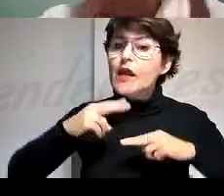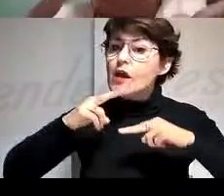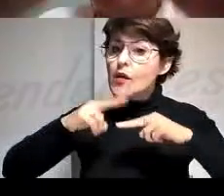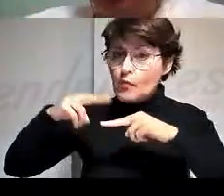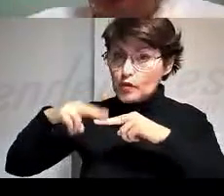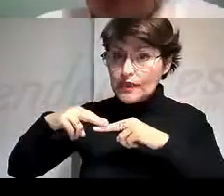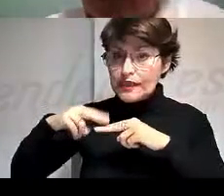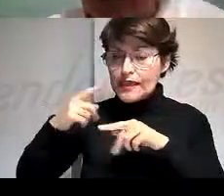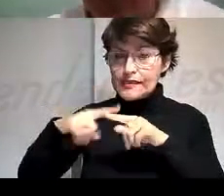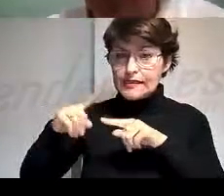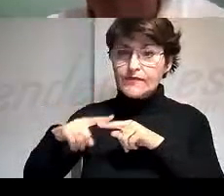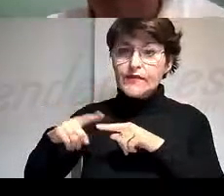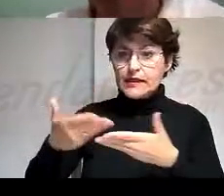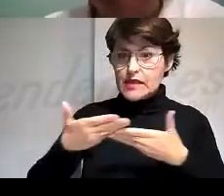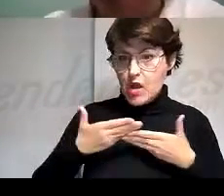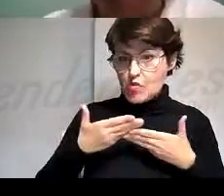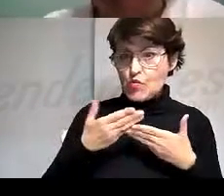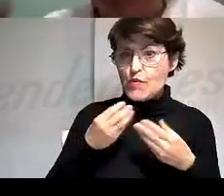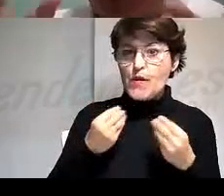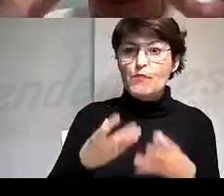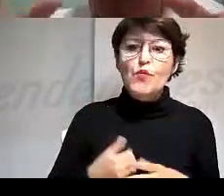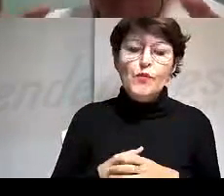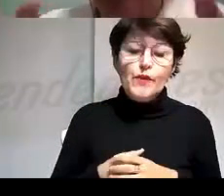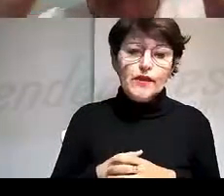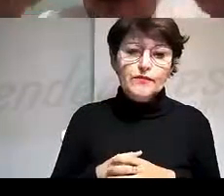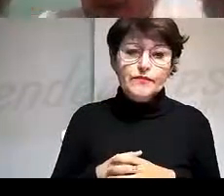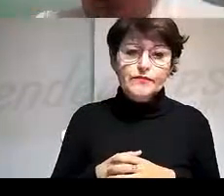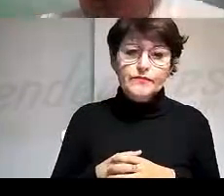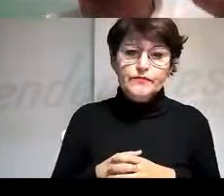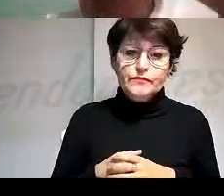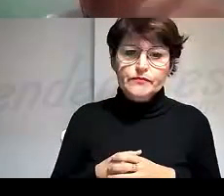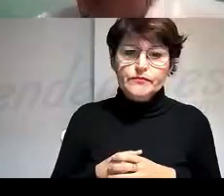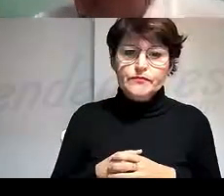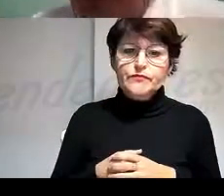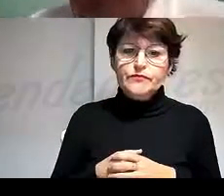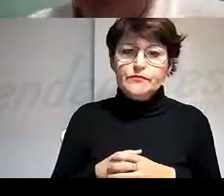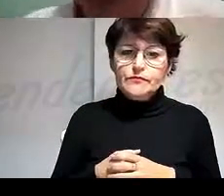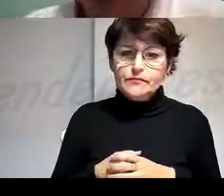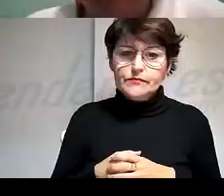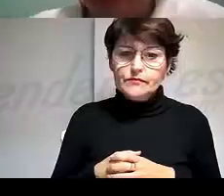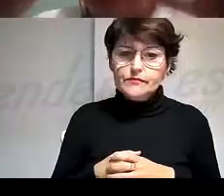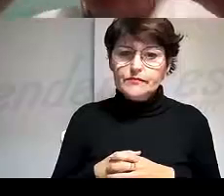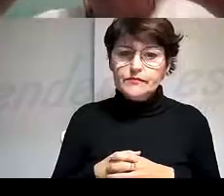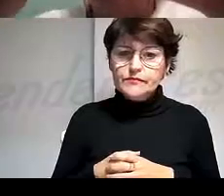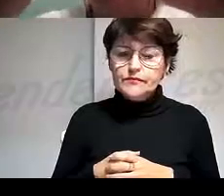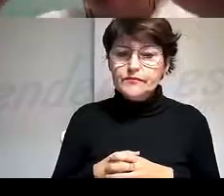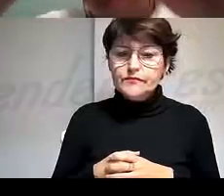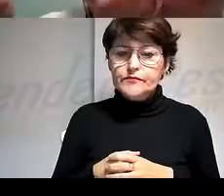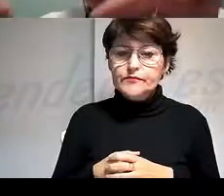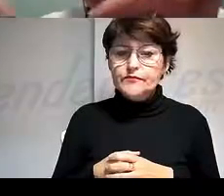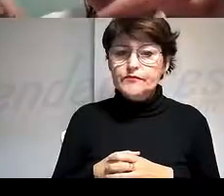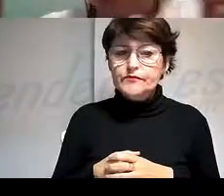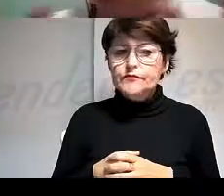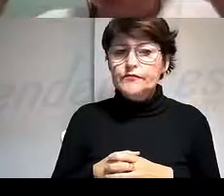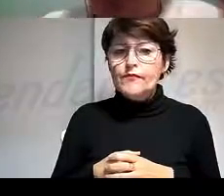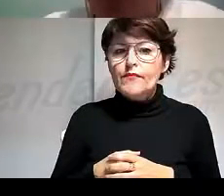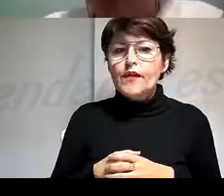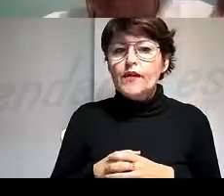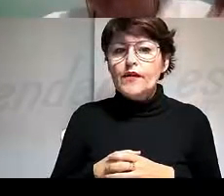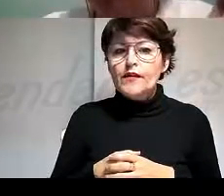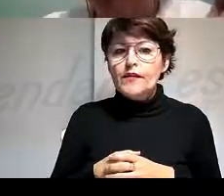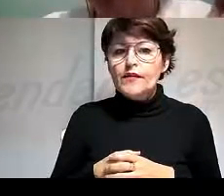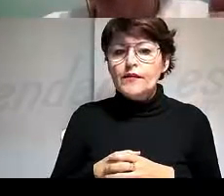para generar esa pared. Vamos a tener desmontado, porque en el intestino se van a desmontar en pequeñas piezas, pero